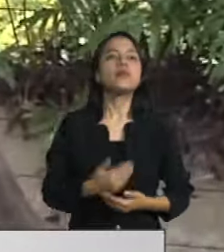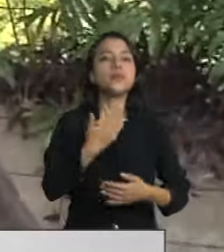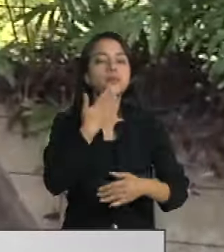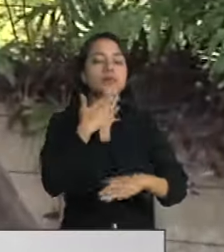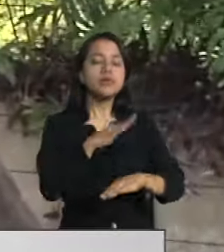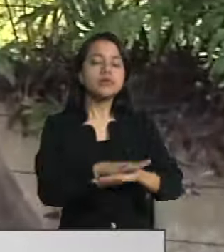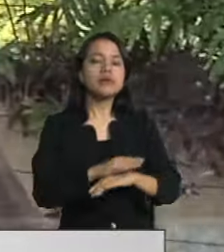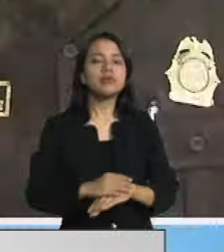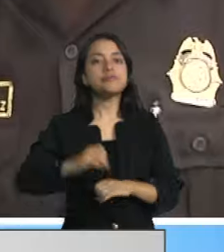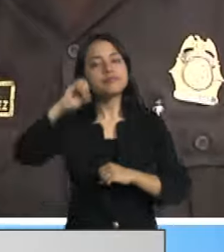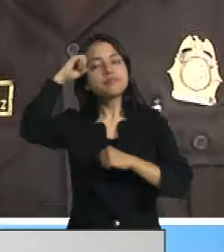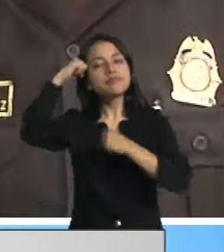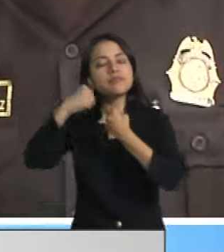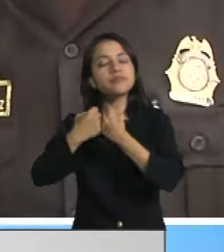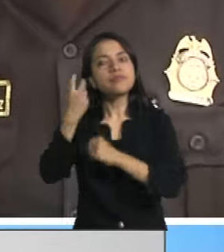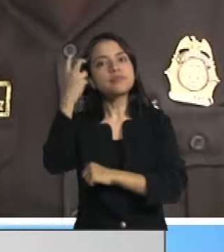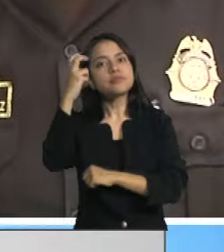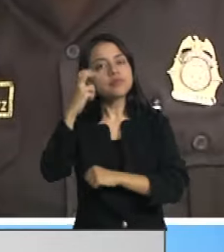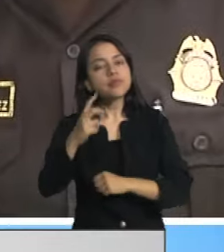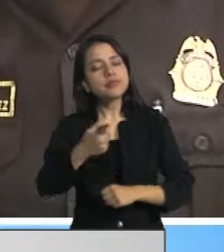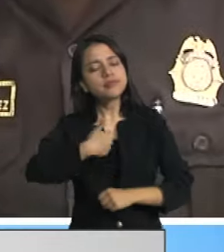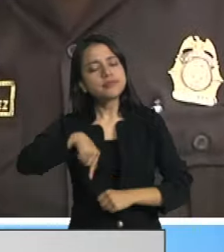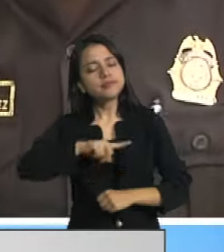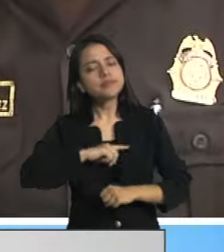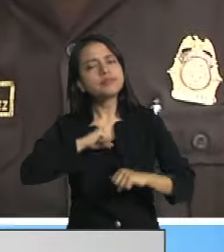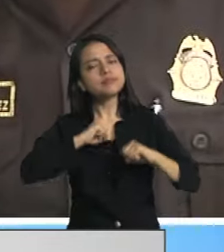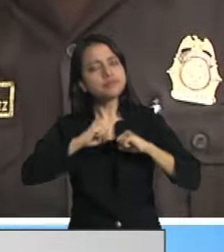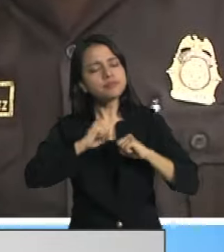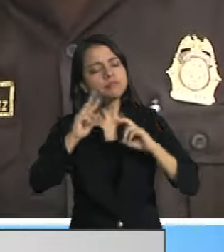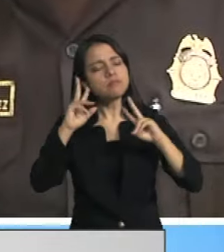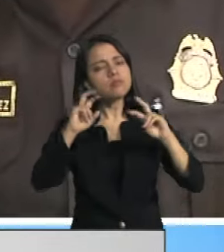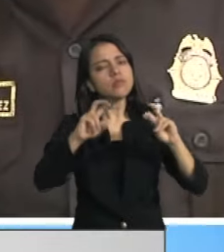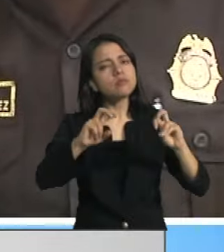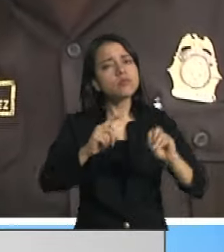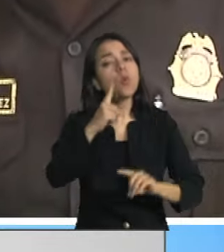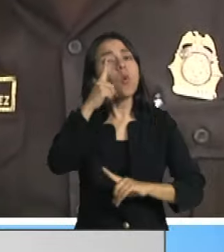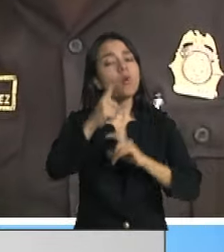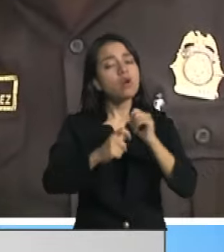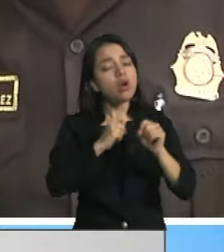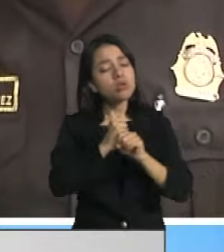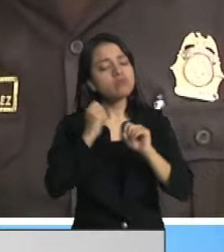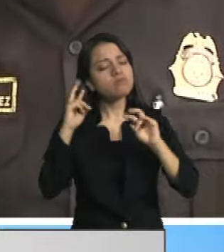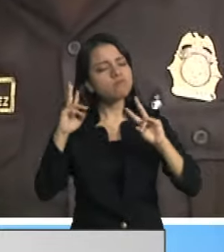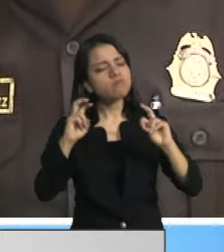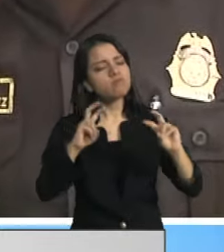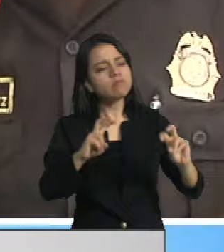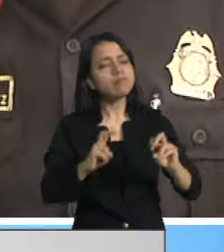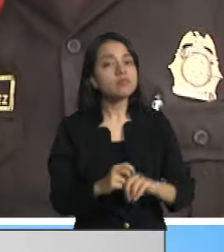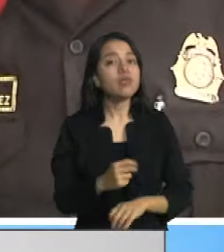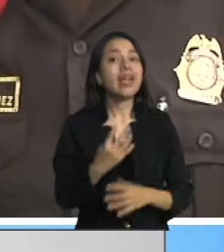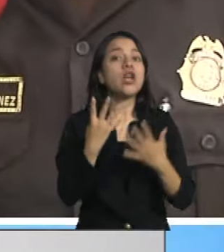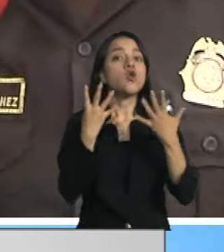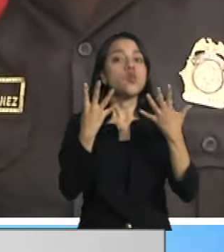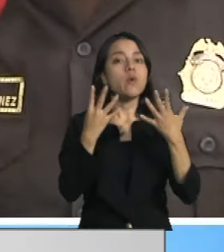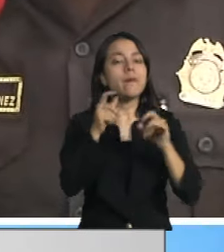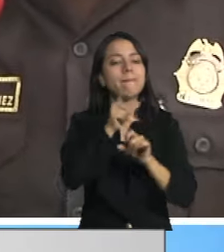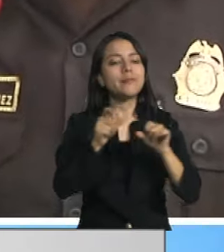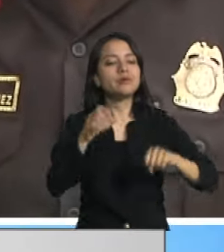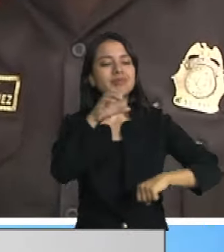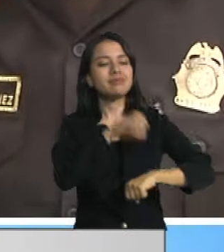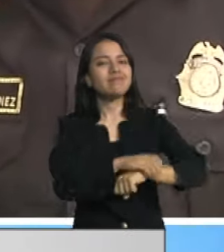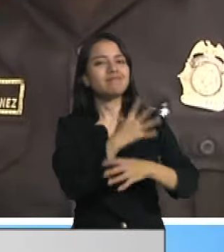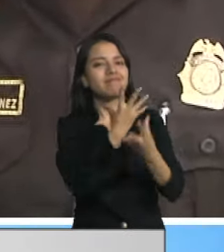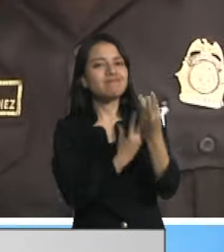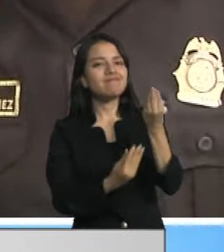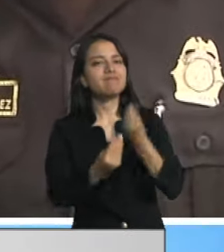realiza en coordinación con la Fiscalía General de la Nación. Es un proceso investigativo de más de un año, donde se capturan 9 personas de la subestructura de Don